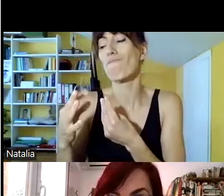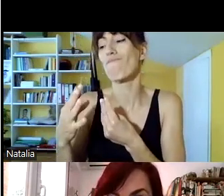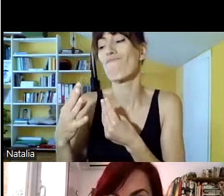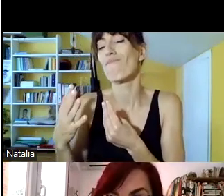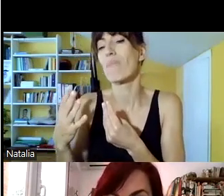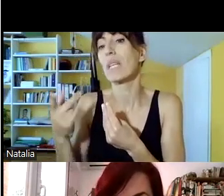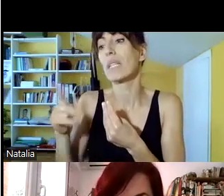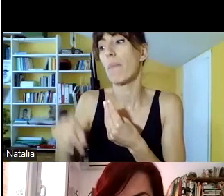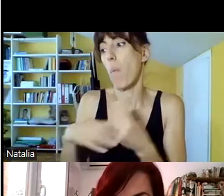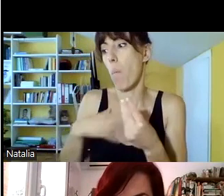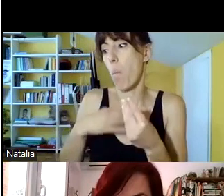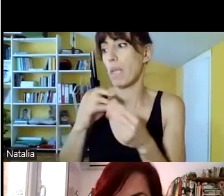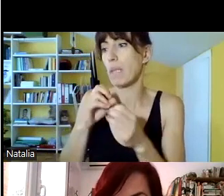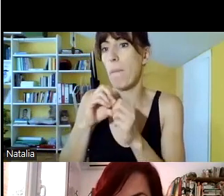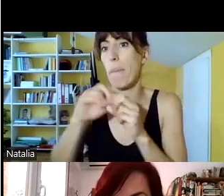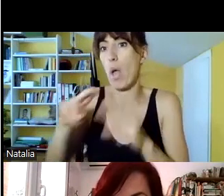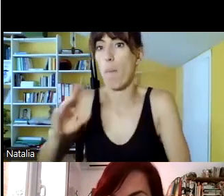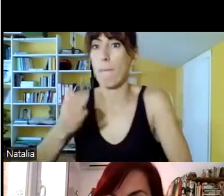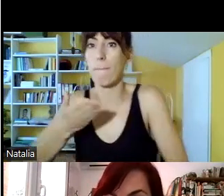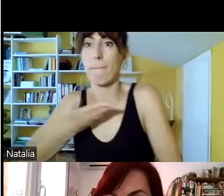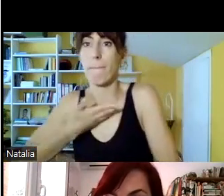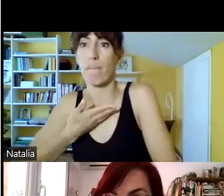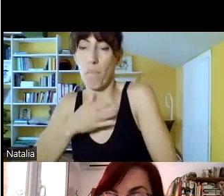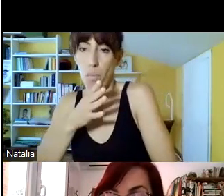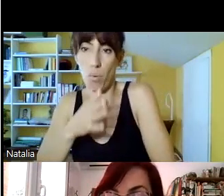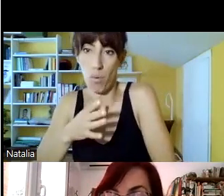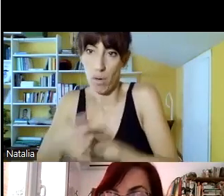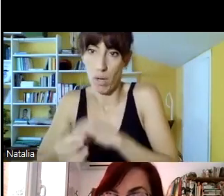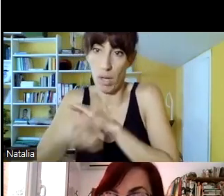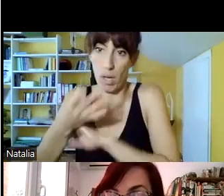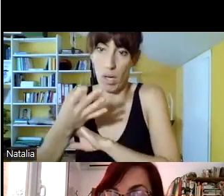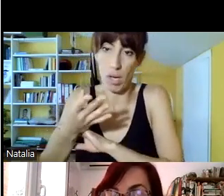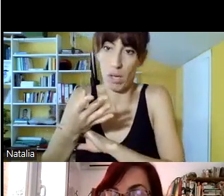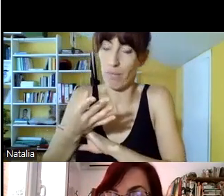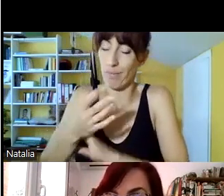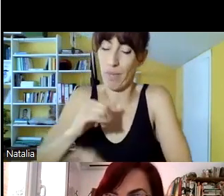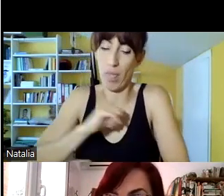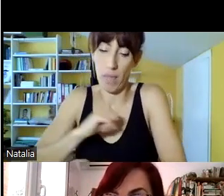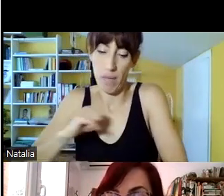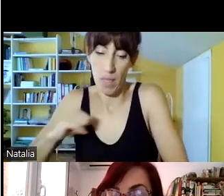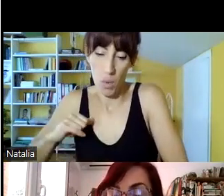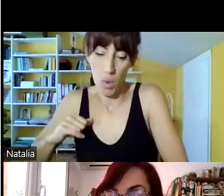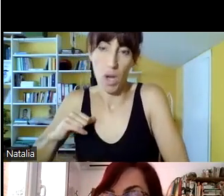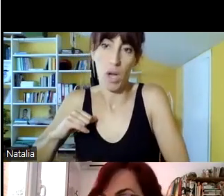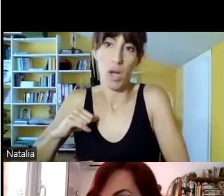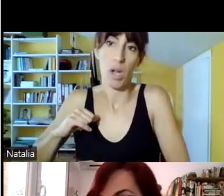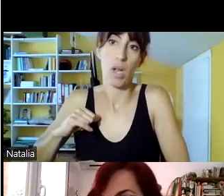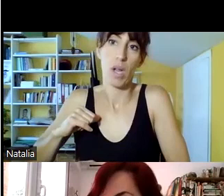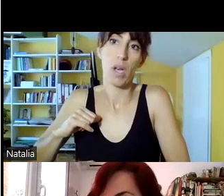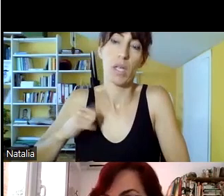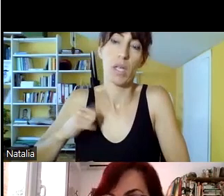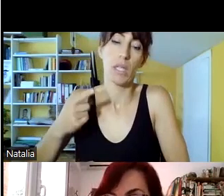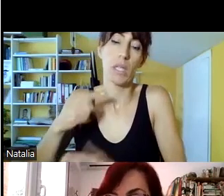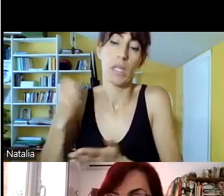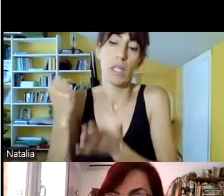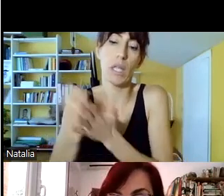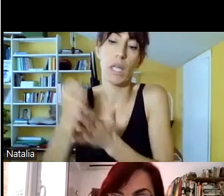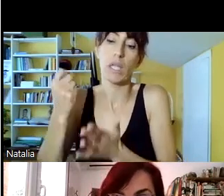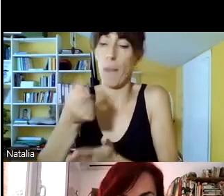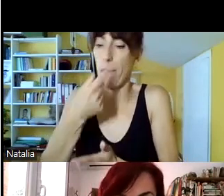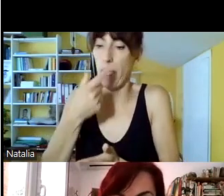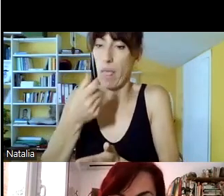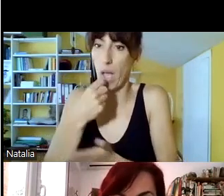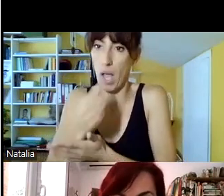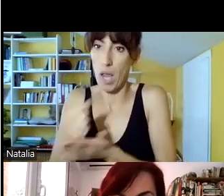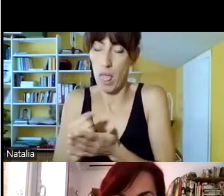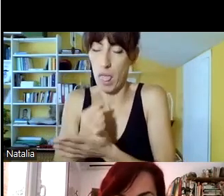ser contraproducente, ¿no? Porque genere un marco individual y que etiquete y que medicalice. La